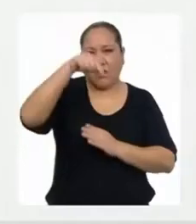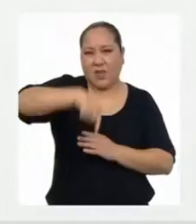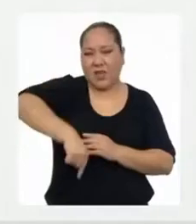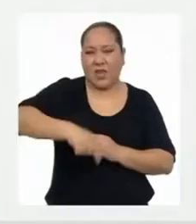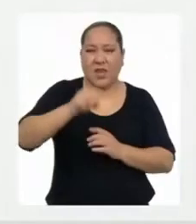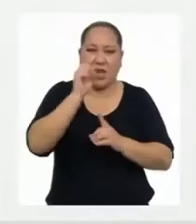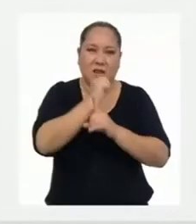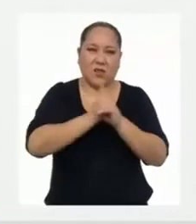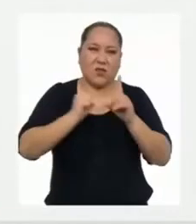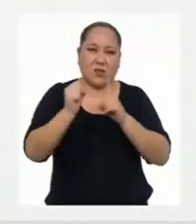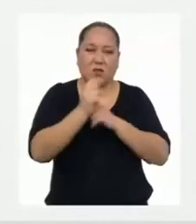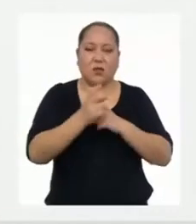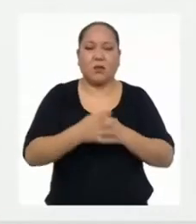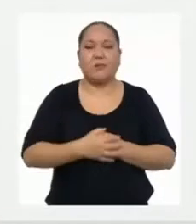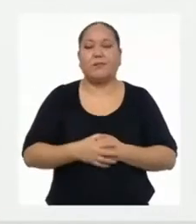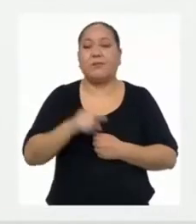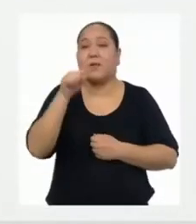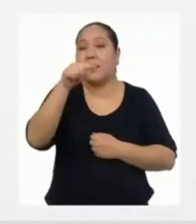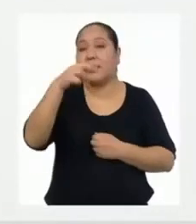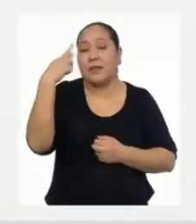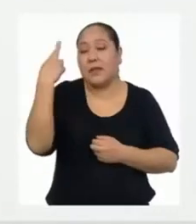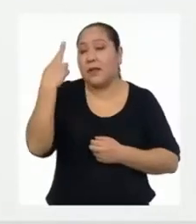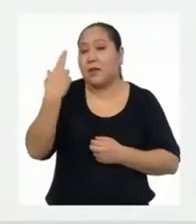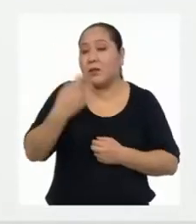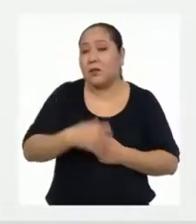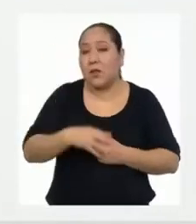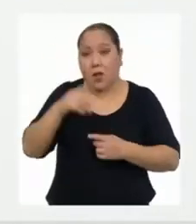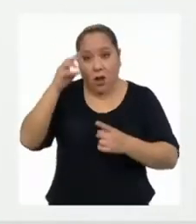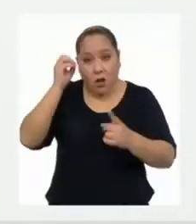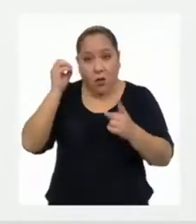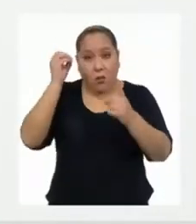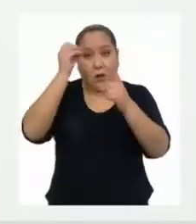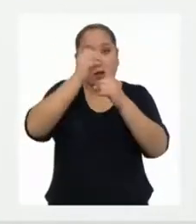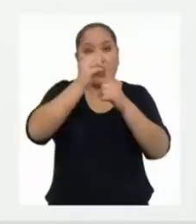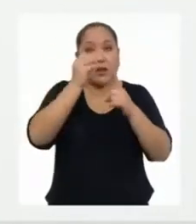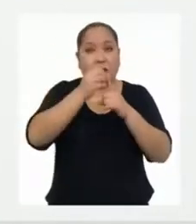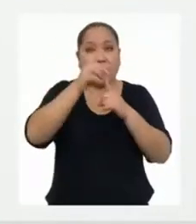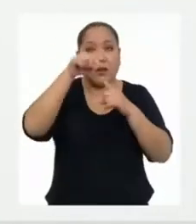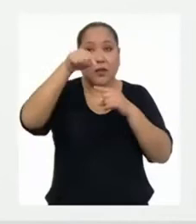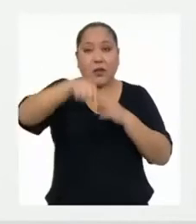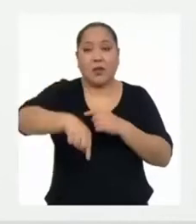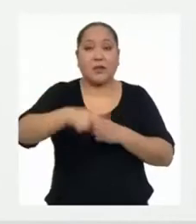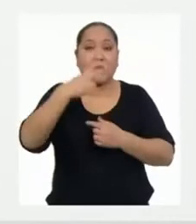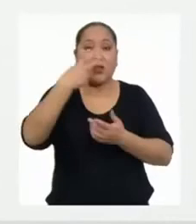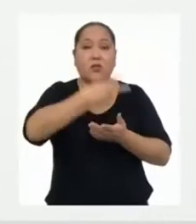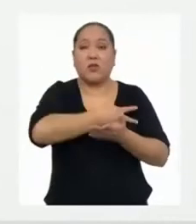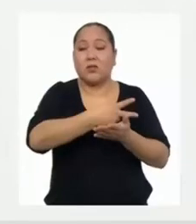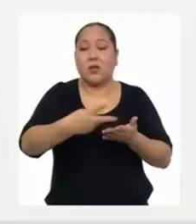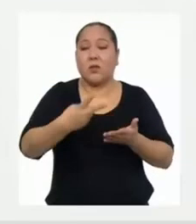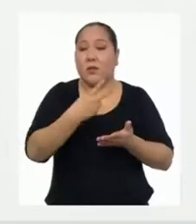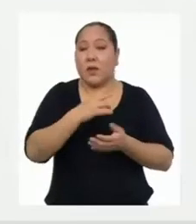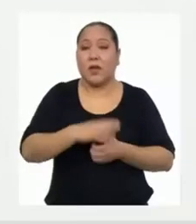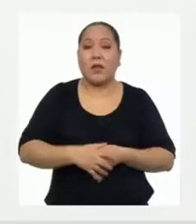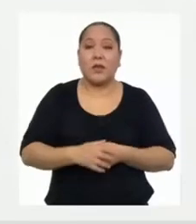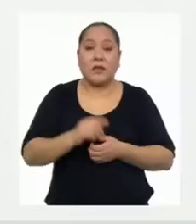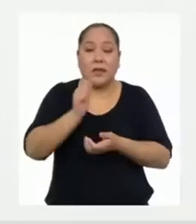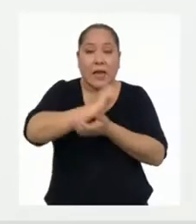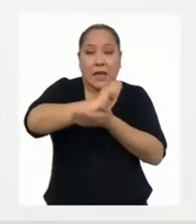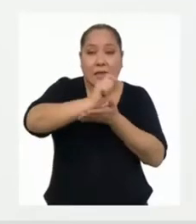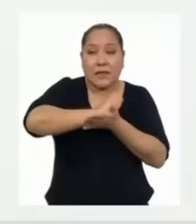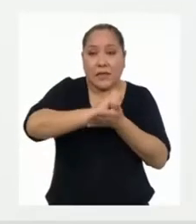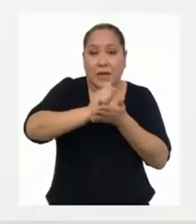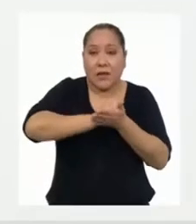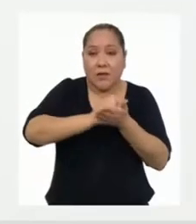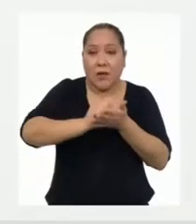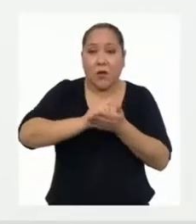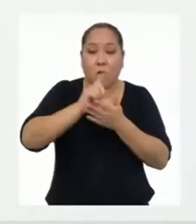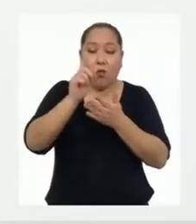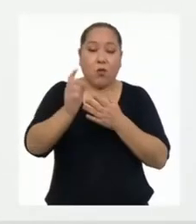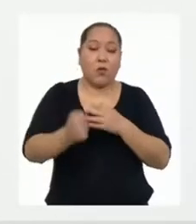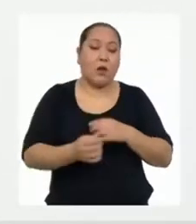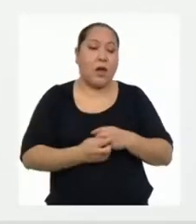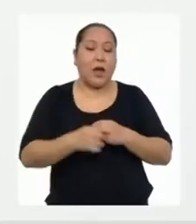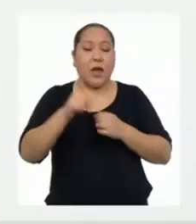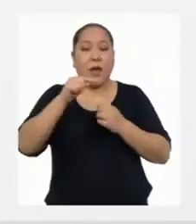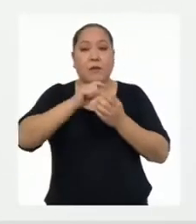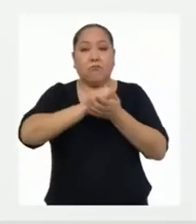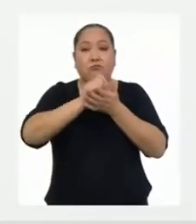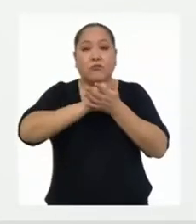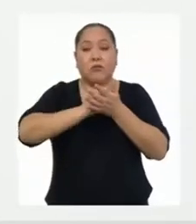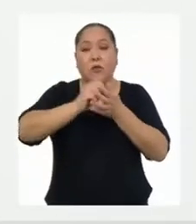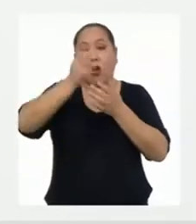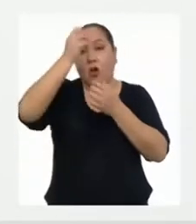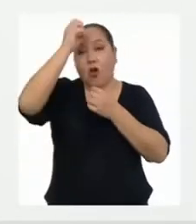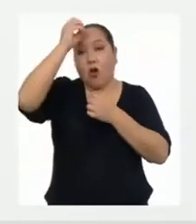sociedad. Por eso, el reto que se tiene en estas 2 semanas es escribir un artículo de opinión en el